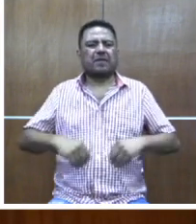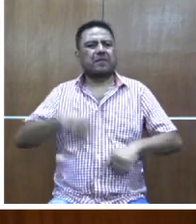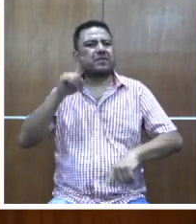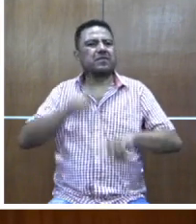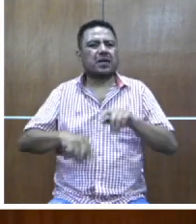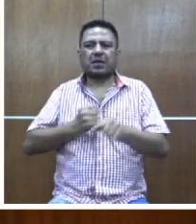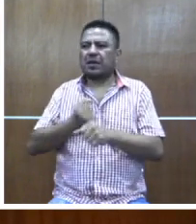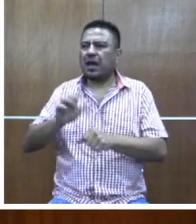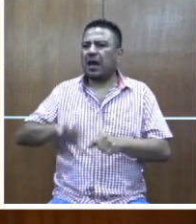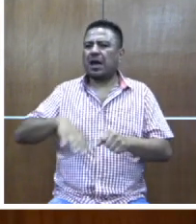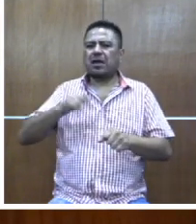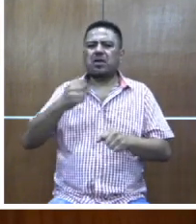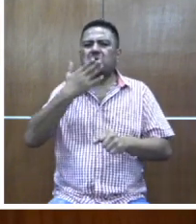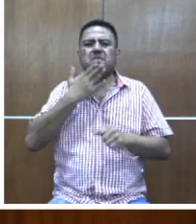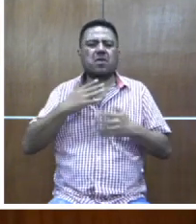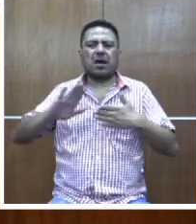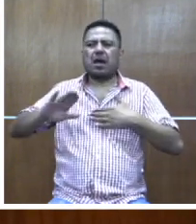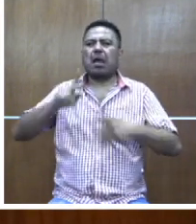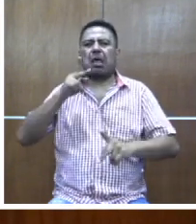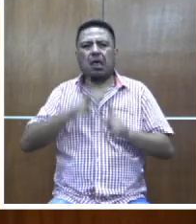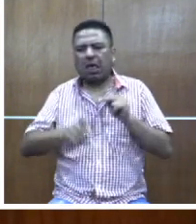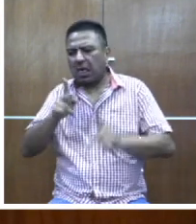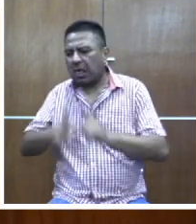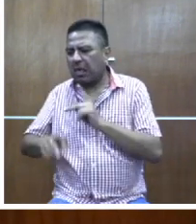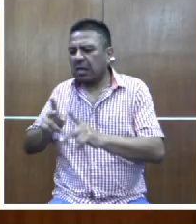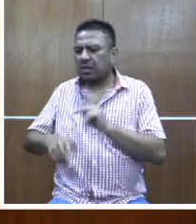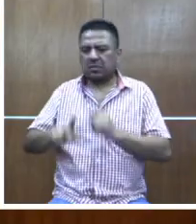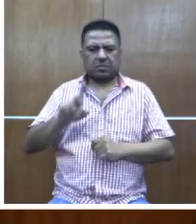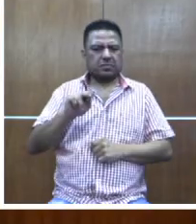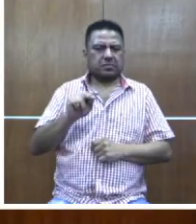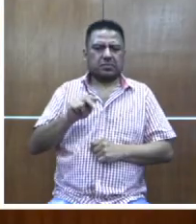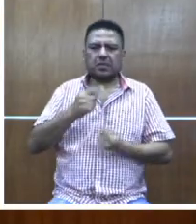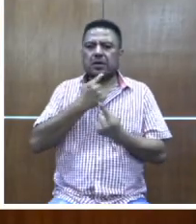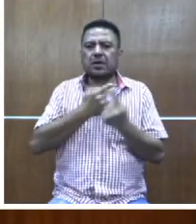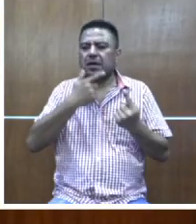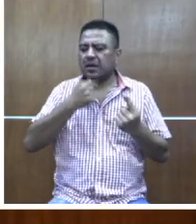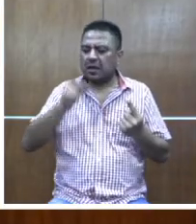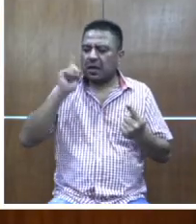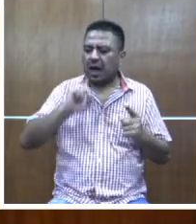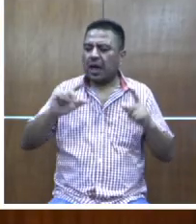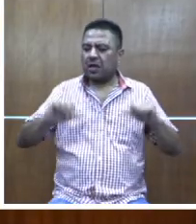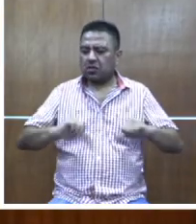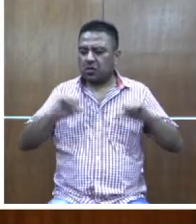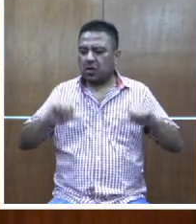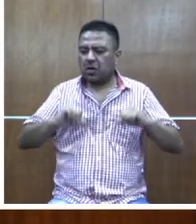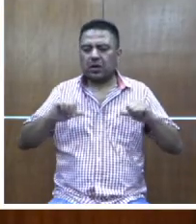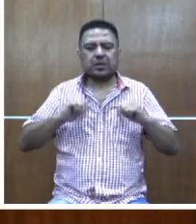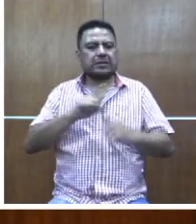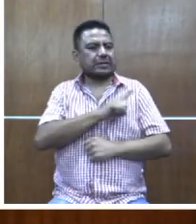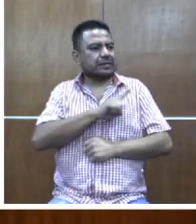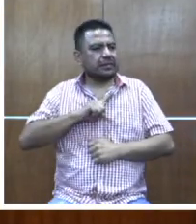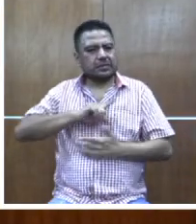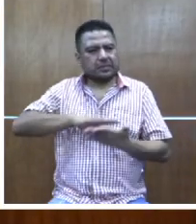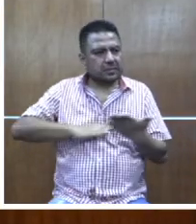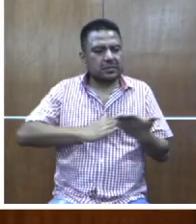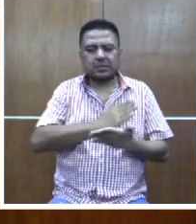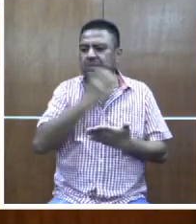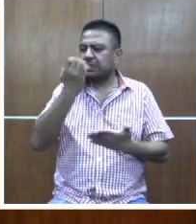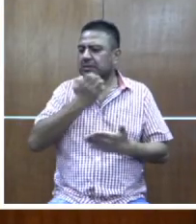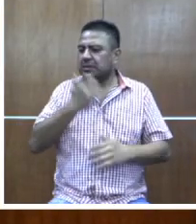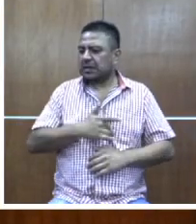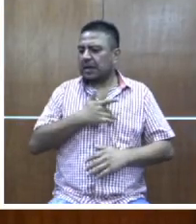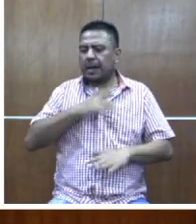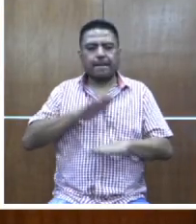no admite compromisos a medias. Niñas, niños y adolescentes merecen entrar a la escuela